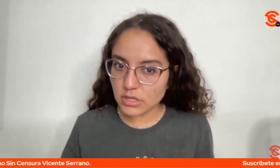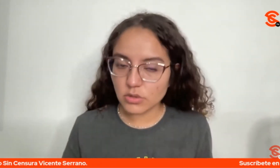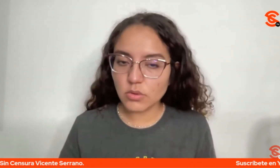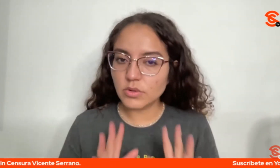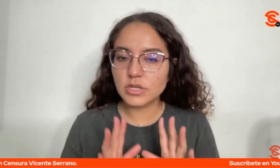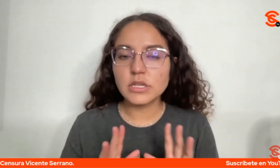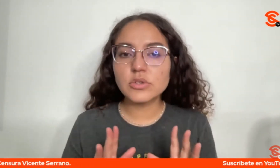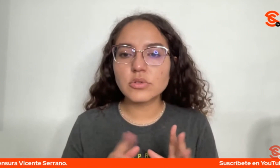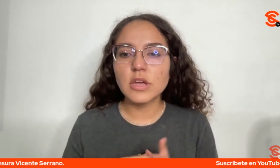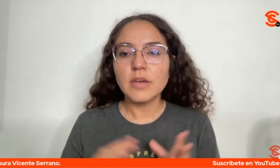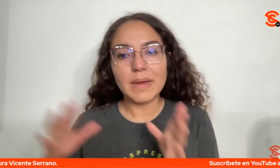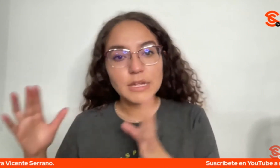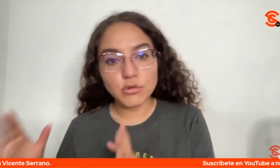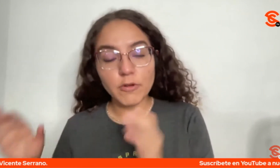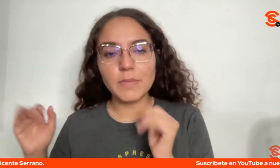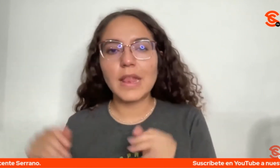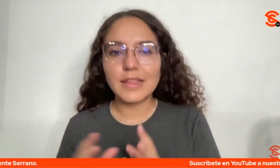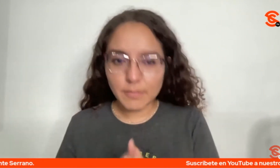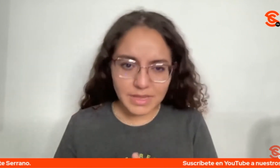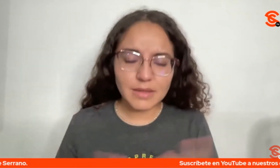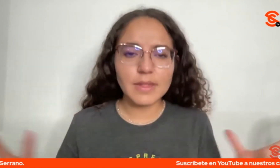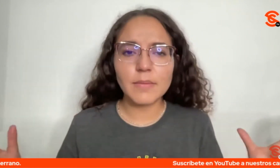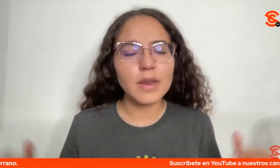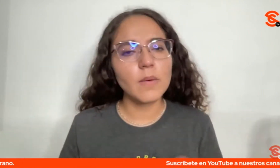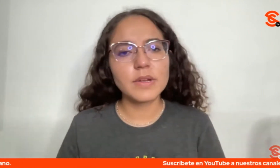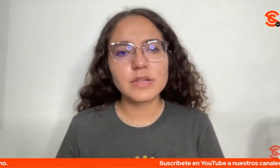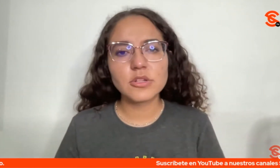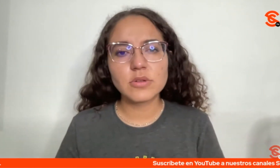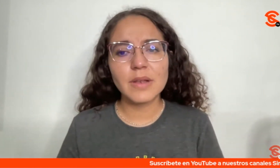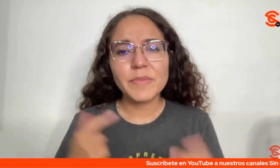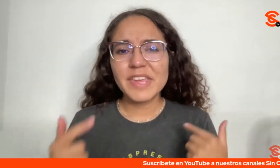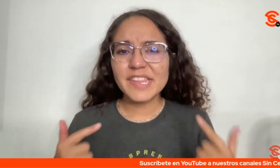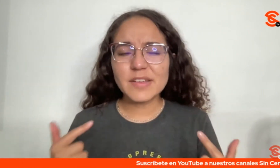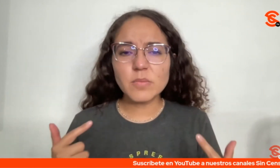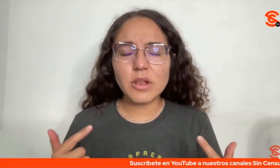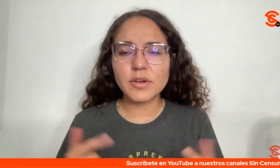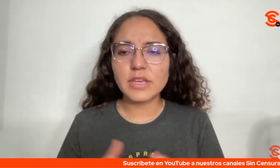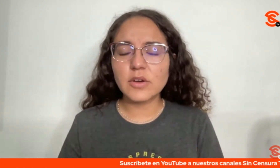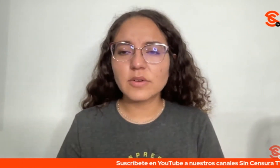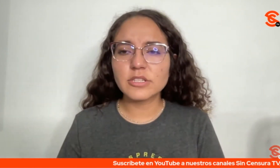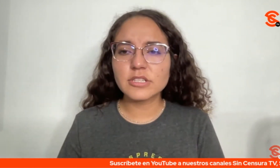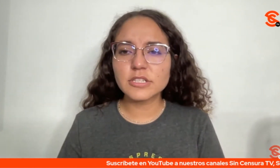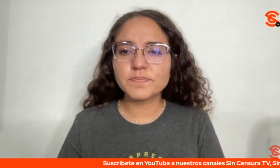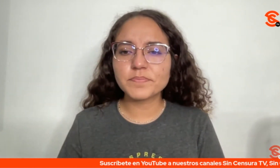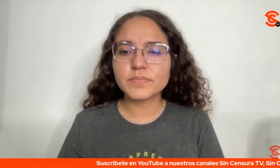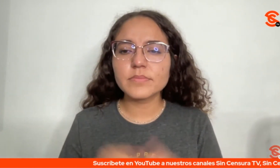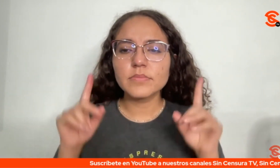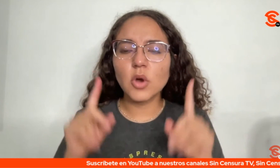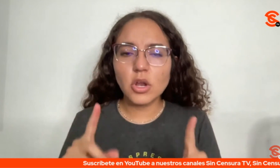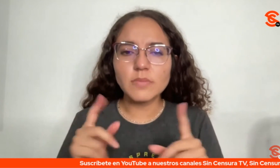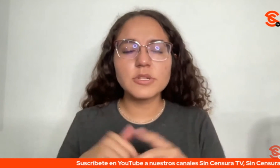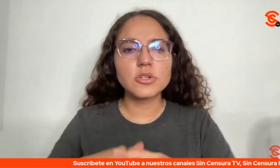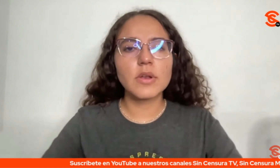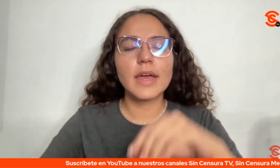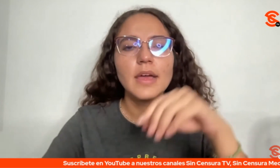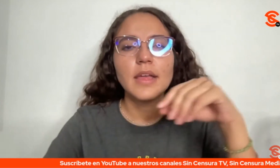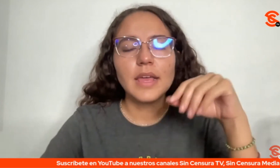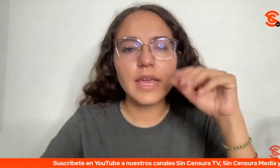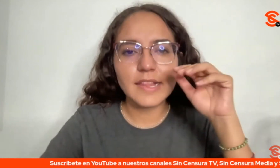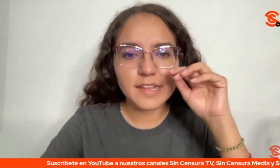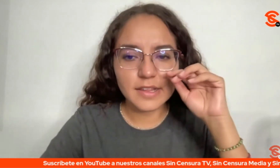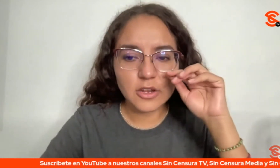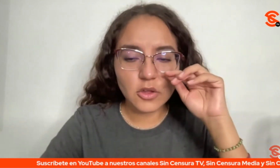Nacional porque ellos tienen todos los derechos, para su familia también debe de haber la Guardia Nacional. Es como ilógico. Entonces, hoy lo